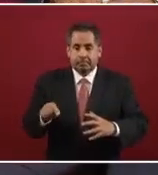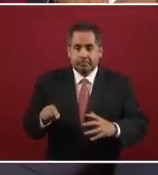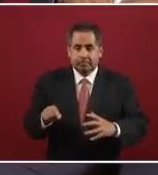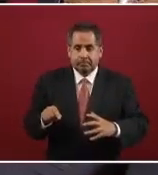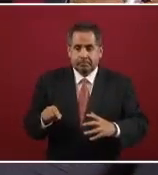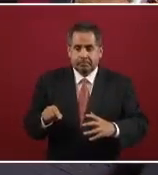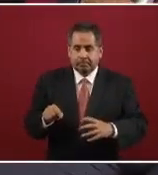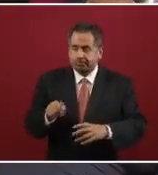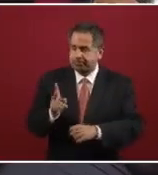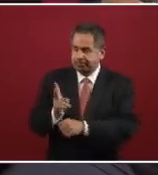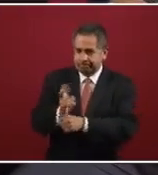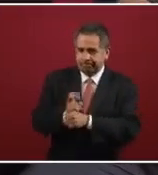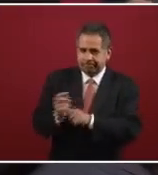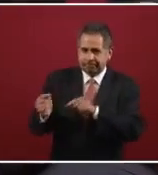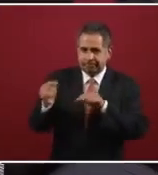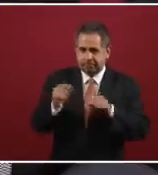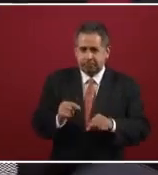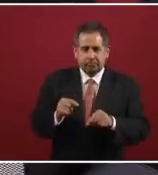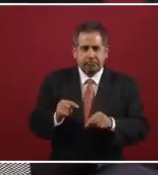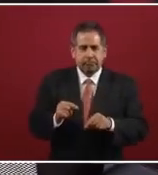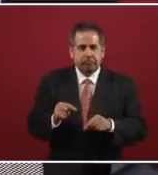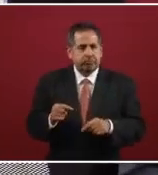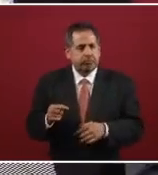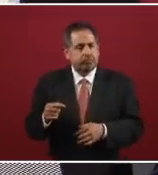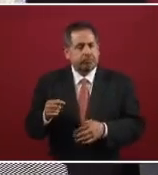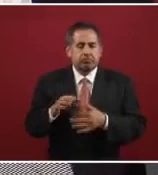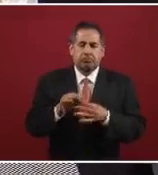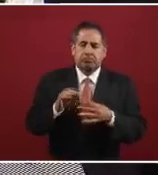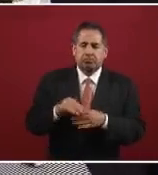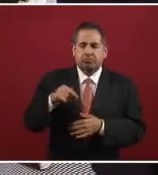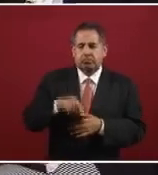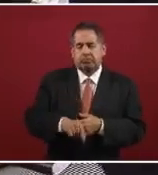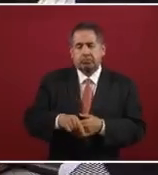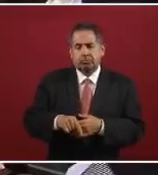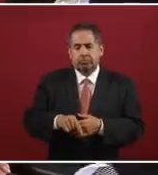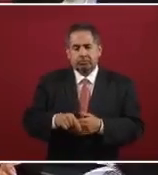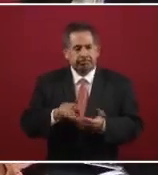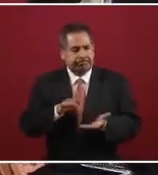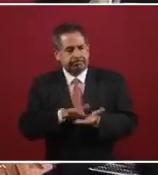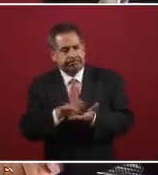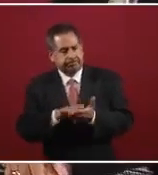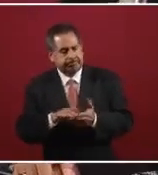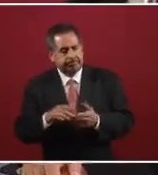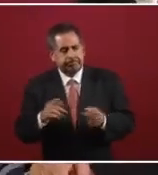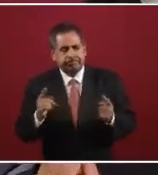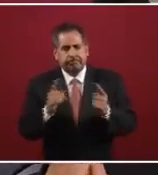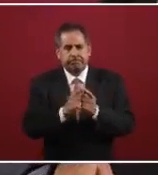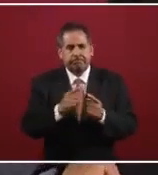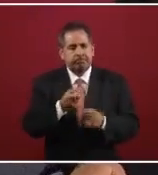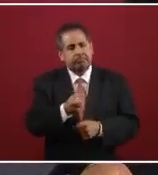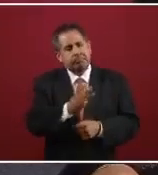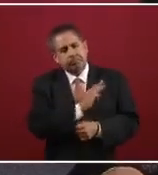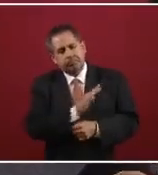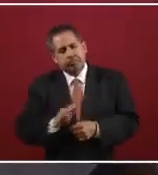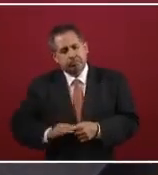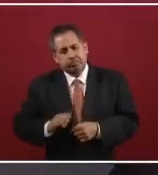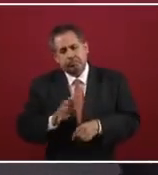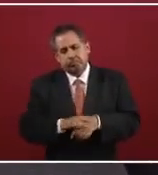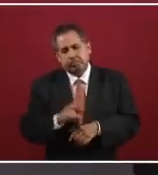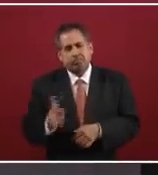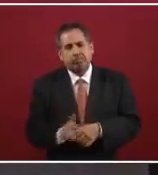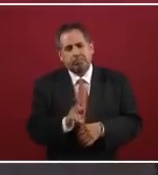lo vamos a invitar a que entregue aquí el apoyo a municipios pobres